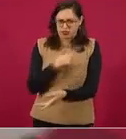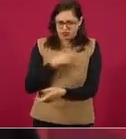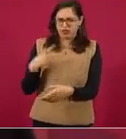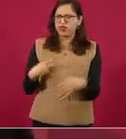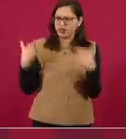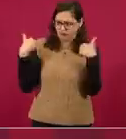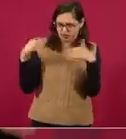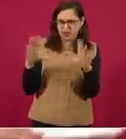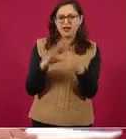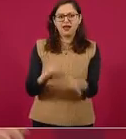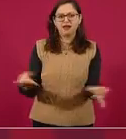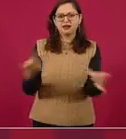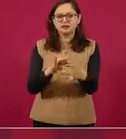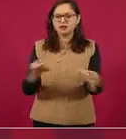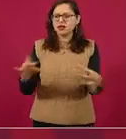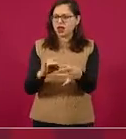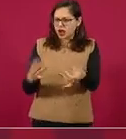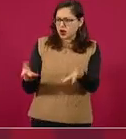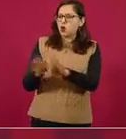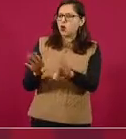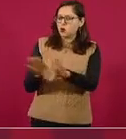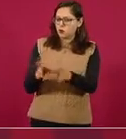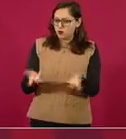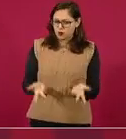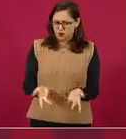¿cómo fue que le hicieron?